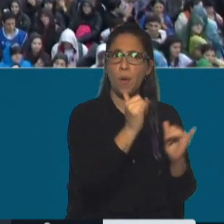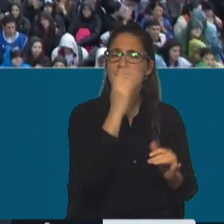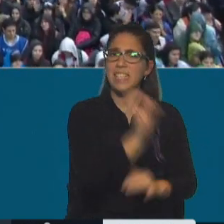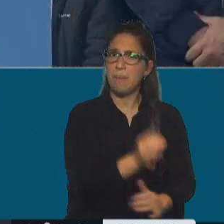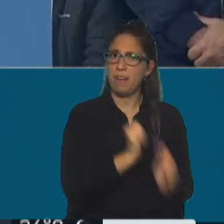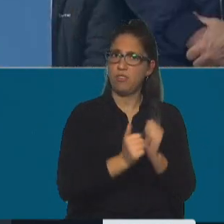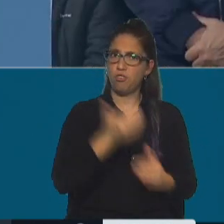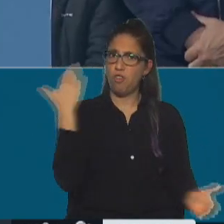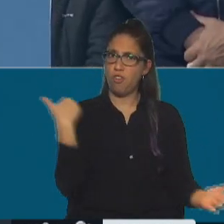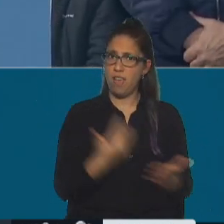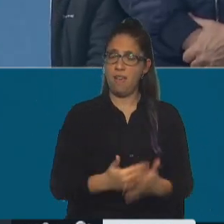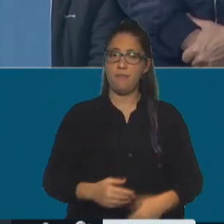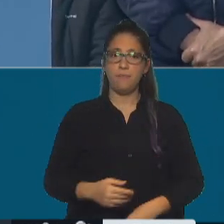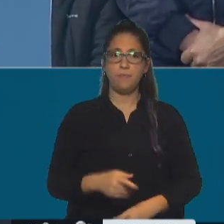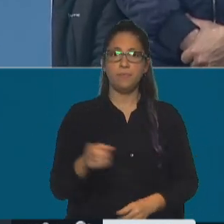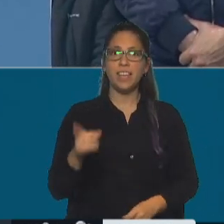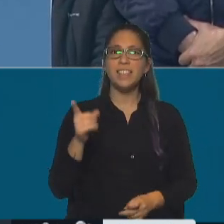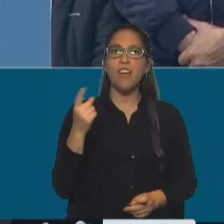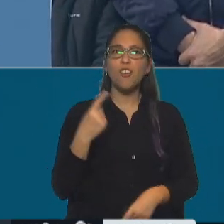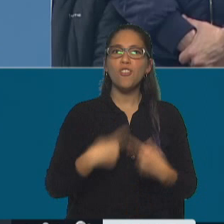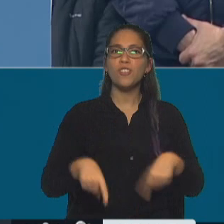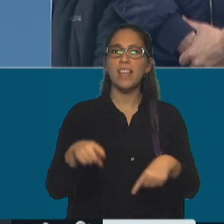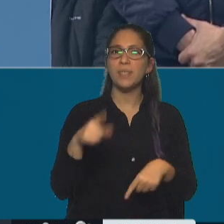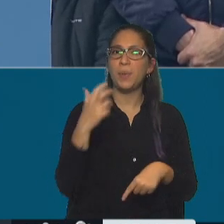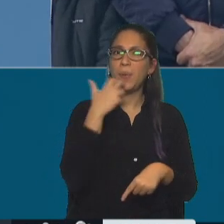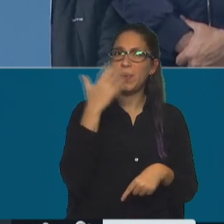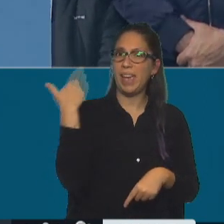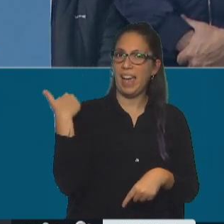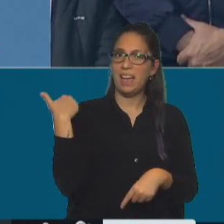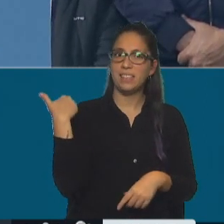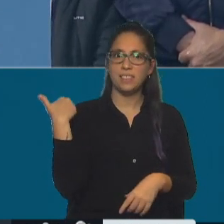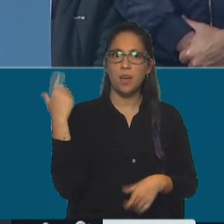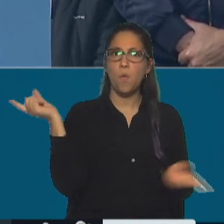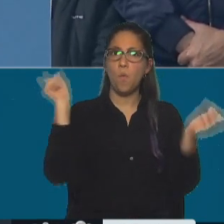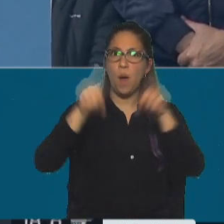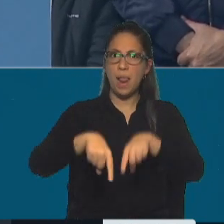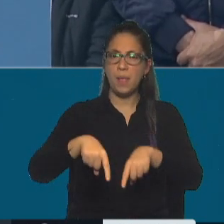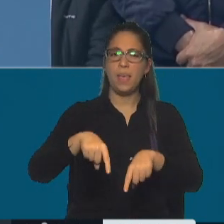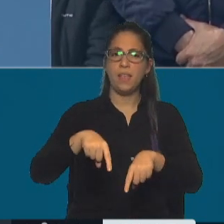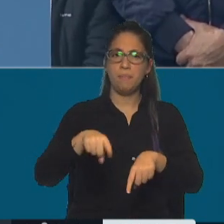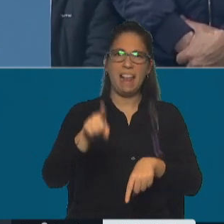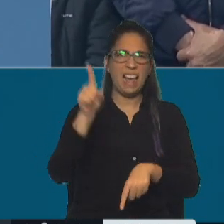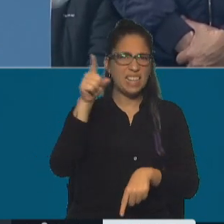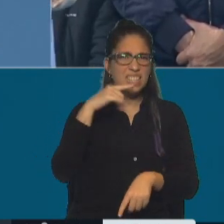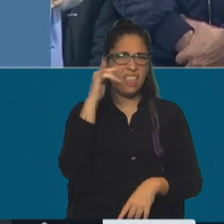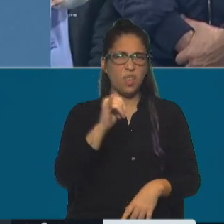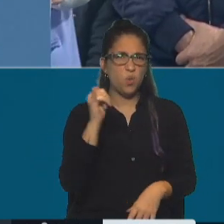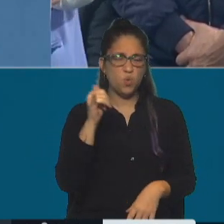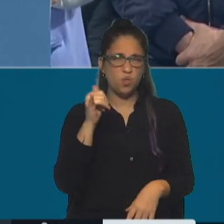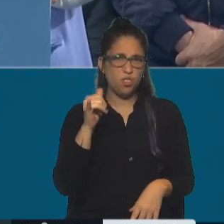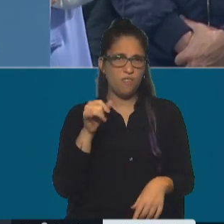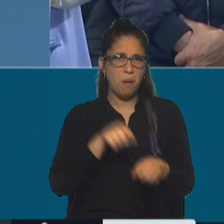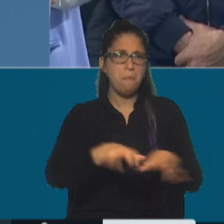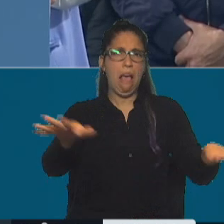respecto a esas viejas nuevas recetas, digo, hay algo interesante y creo que también para que no calce ese discurso, me parece que hay algo que tenemos